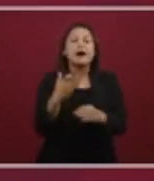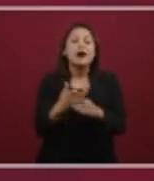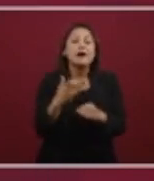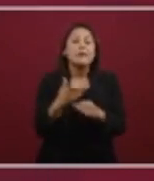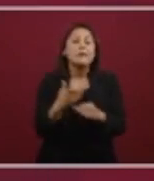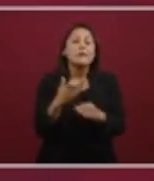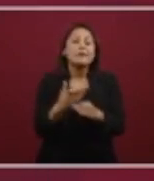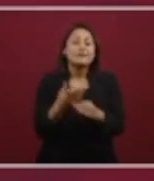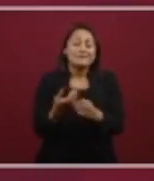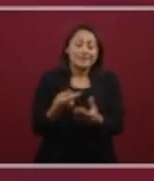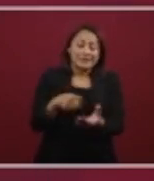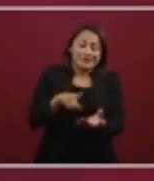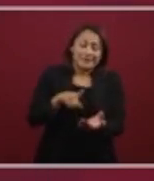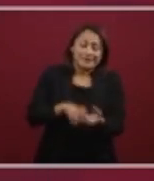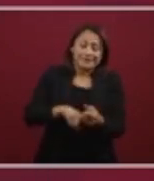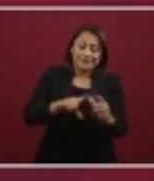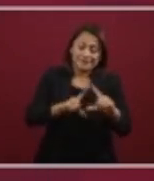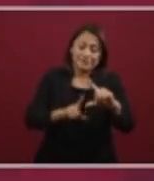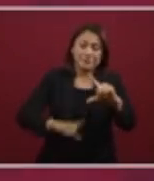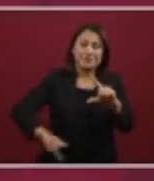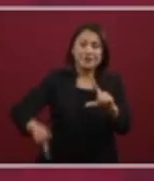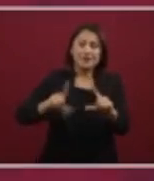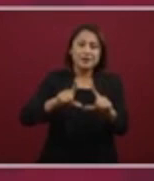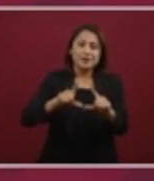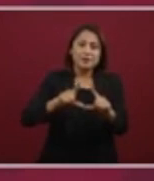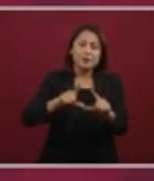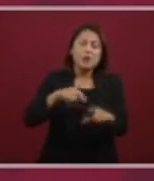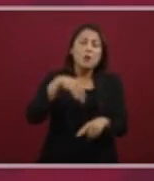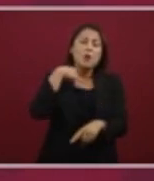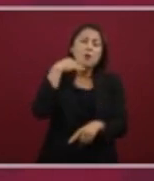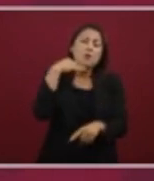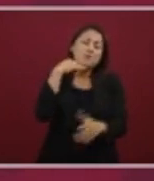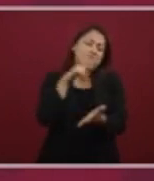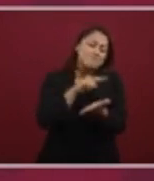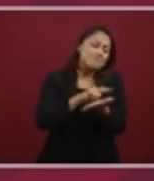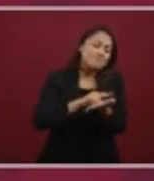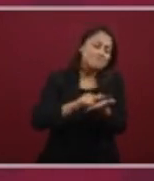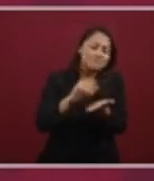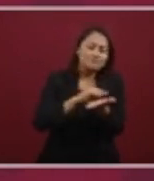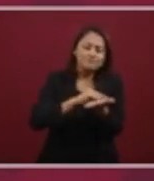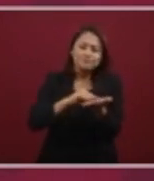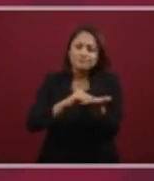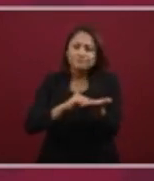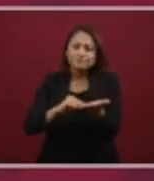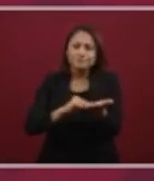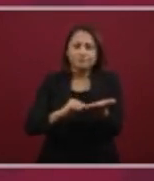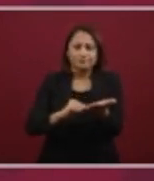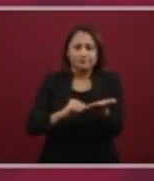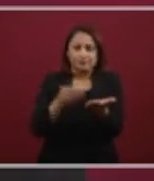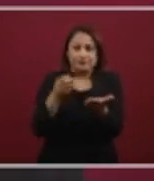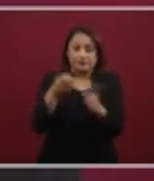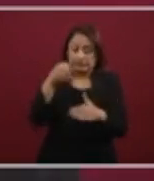limpiando de corrupción, y siempre que hay un cambio de fondo,